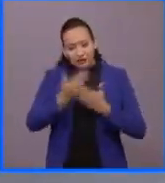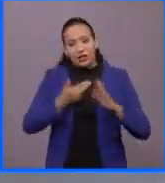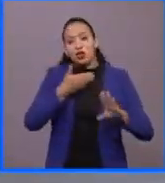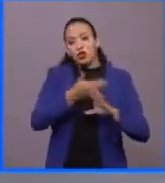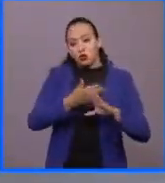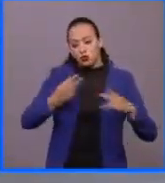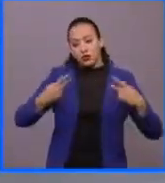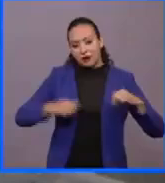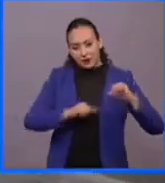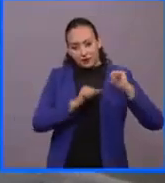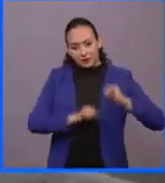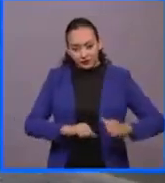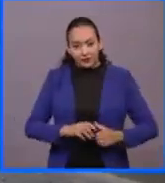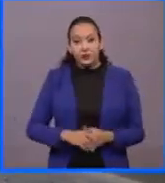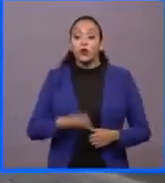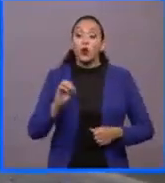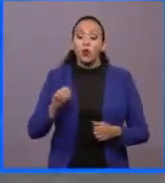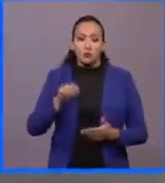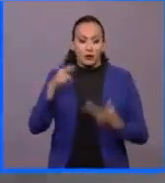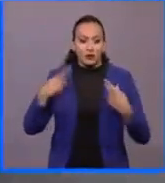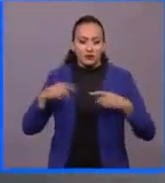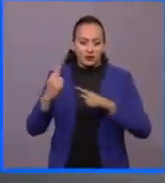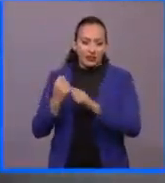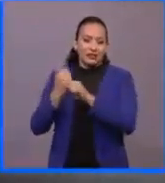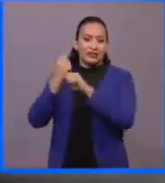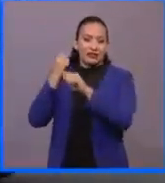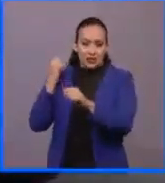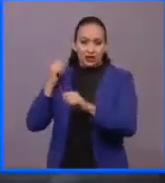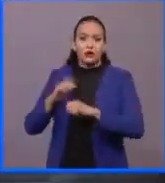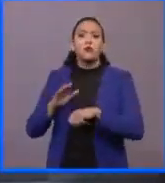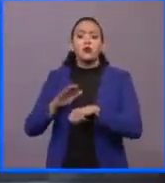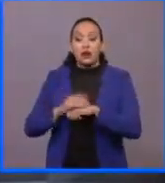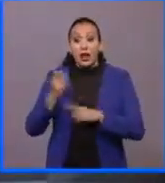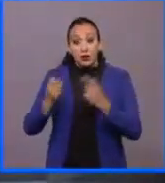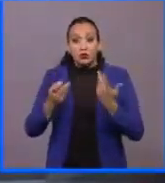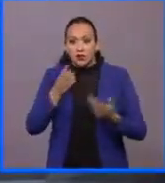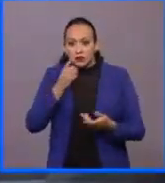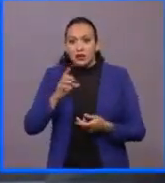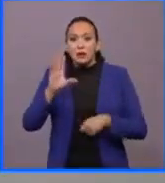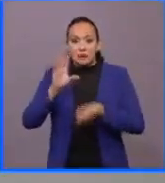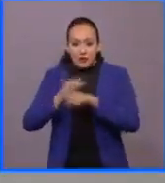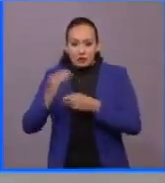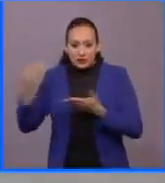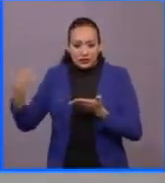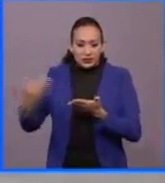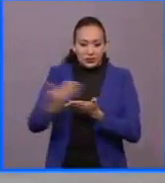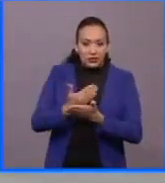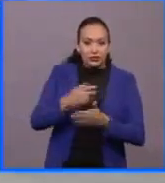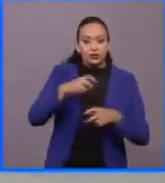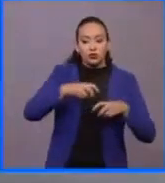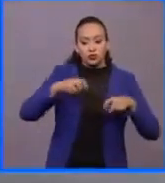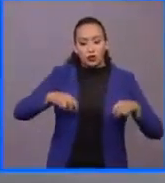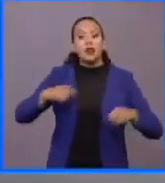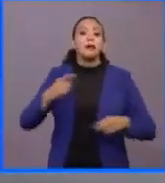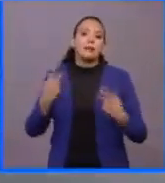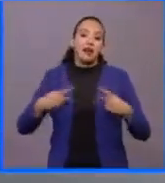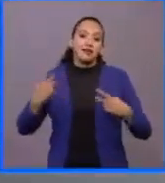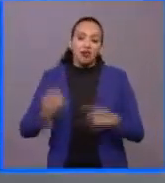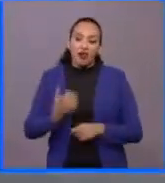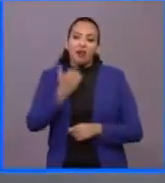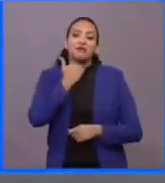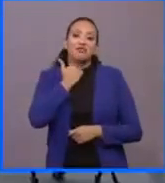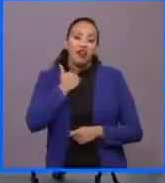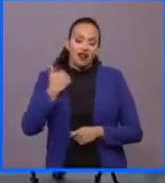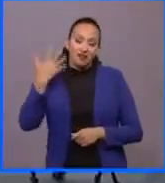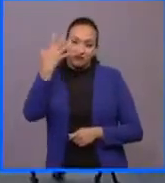a la autoridad, y a operadores del transporte público por permitir el acceso de pasajeros en estado de ebriedad. En